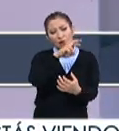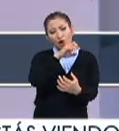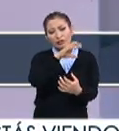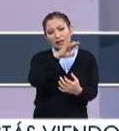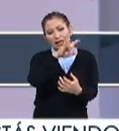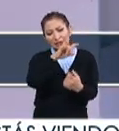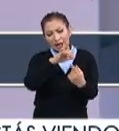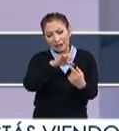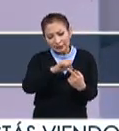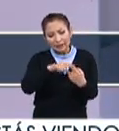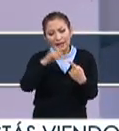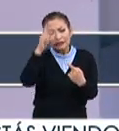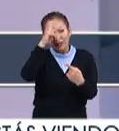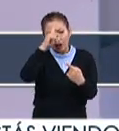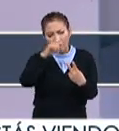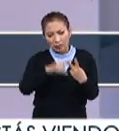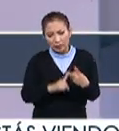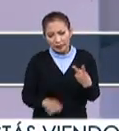neurociencias, psicología,